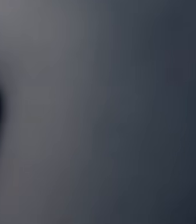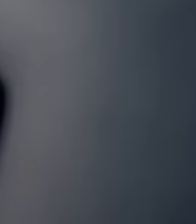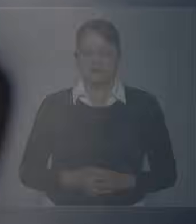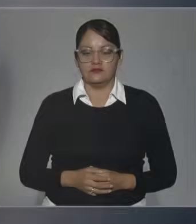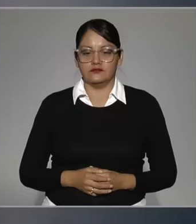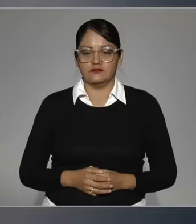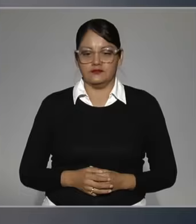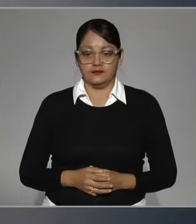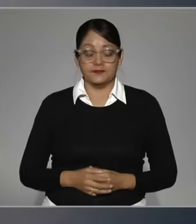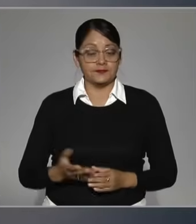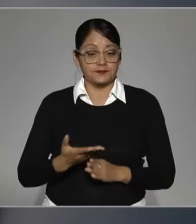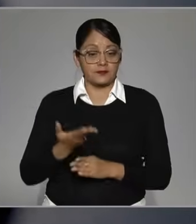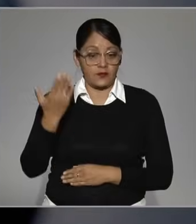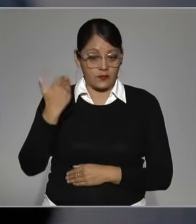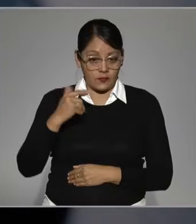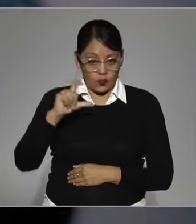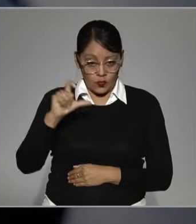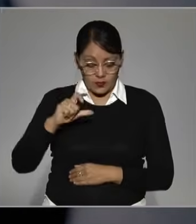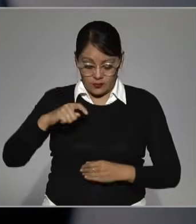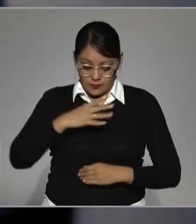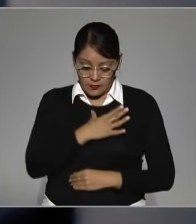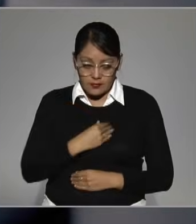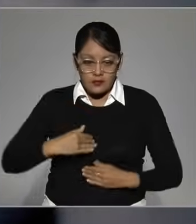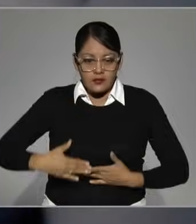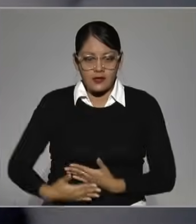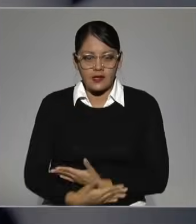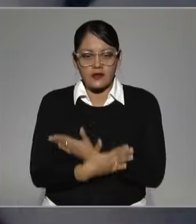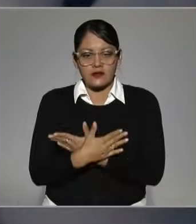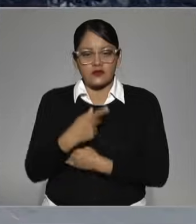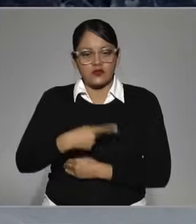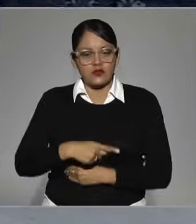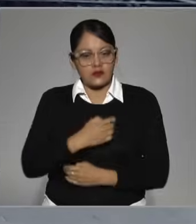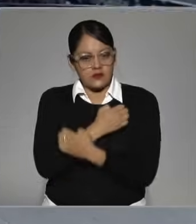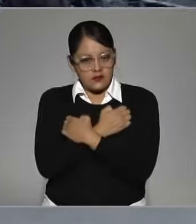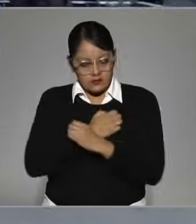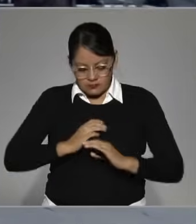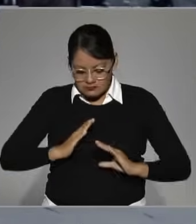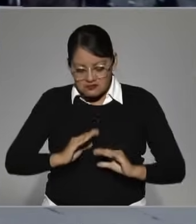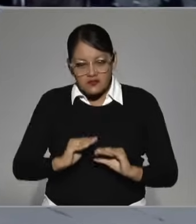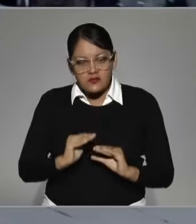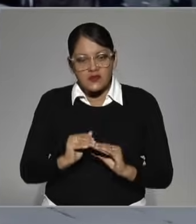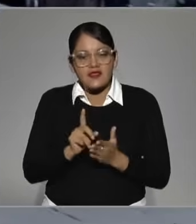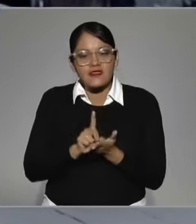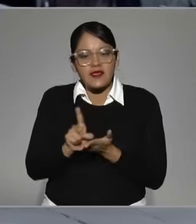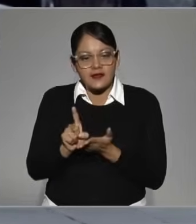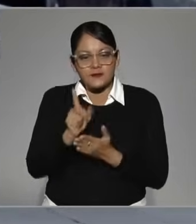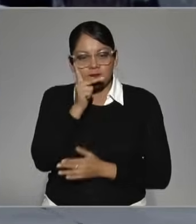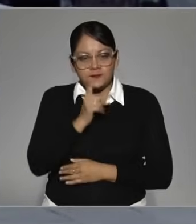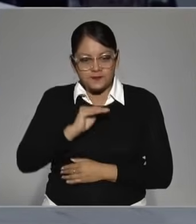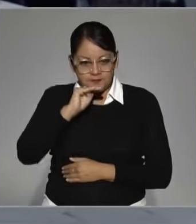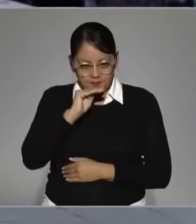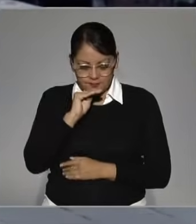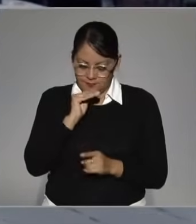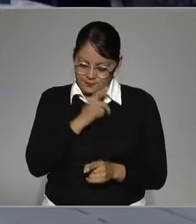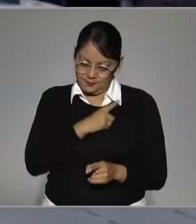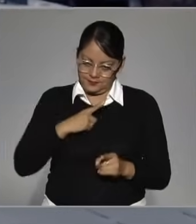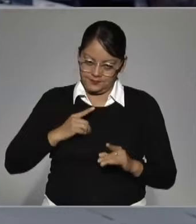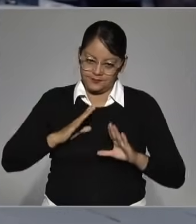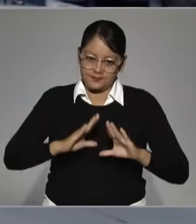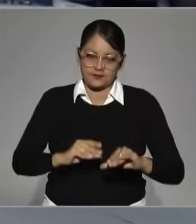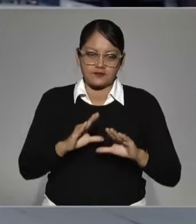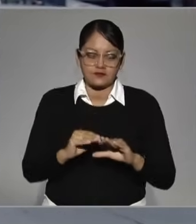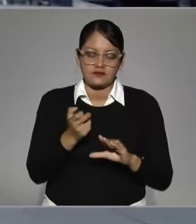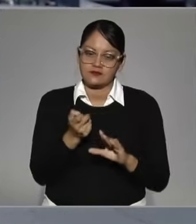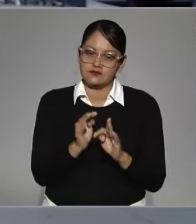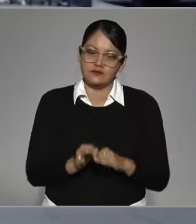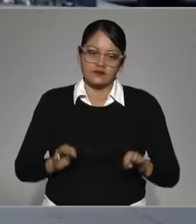Desde el momento en que nacen los hijos, su educación es un derecho y deber de los padres y constituye un elemento clave